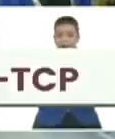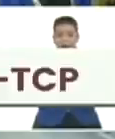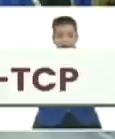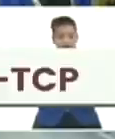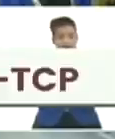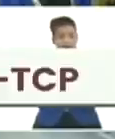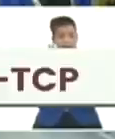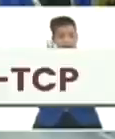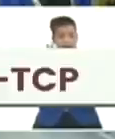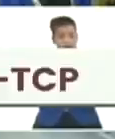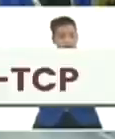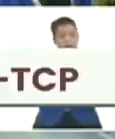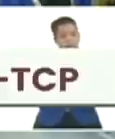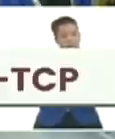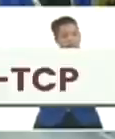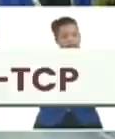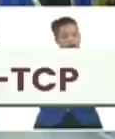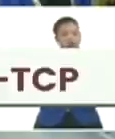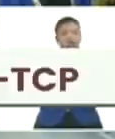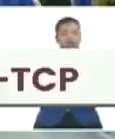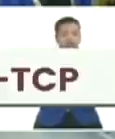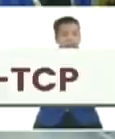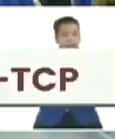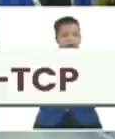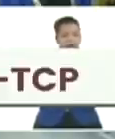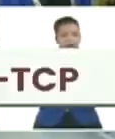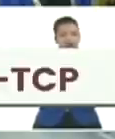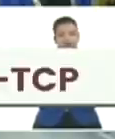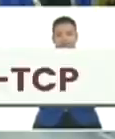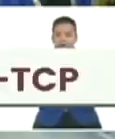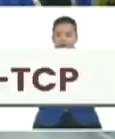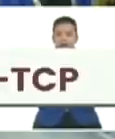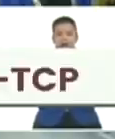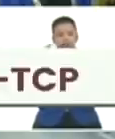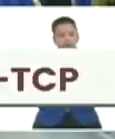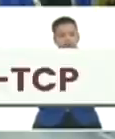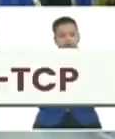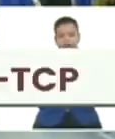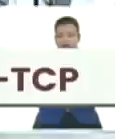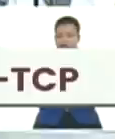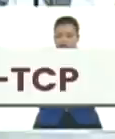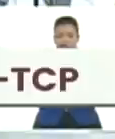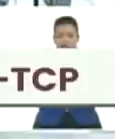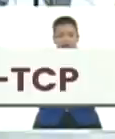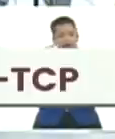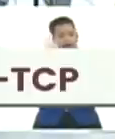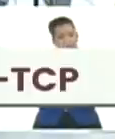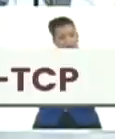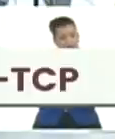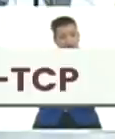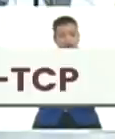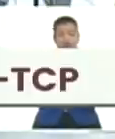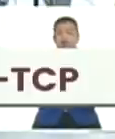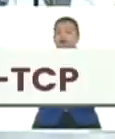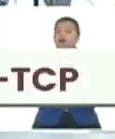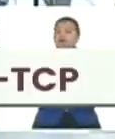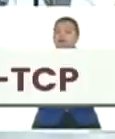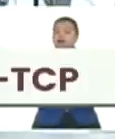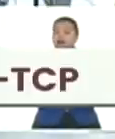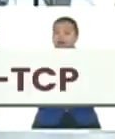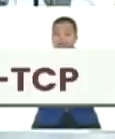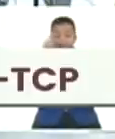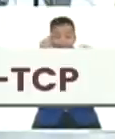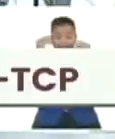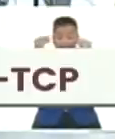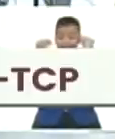al acercamiento a nivel regional que debe extenderse a todos los países de las Américas. Esperamos que reconsidere la omisión